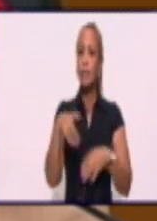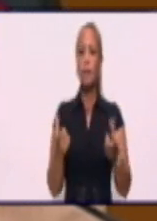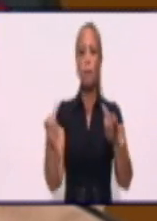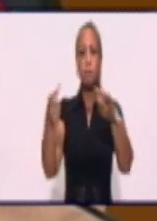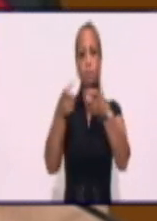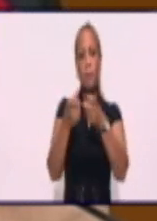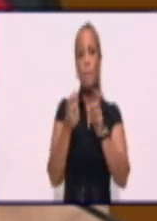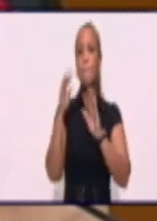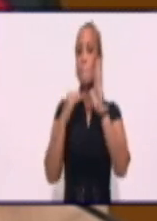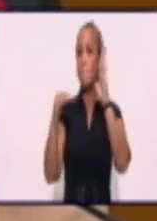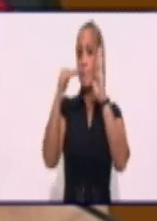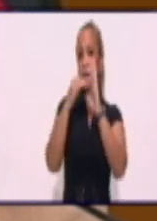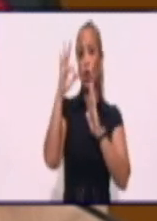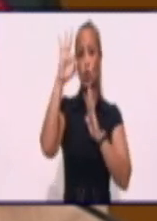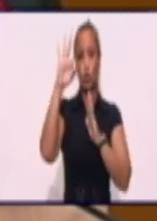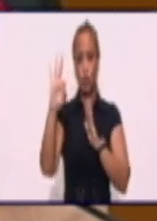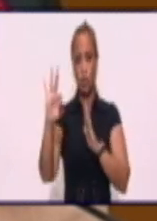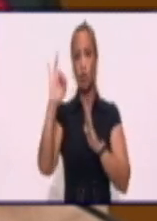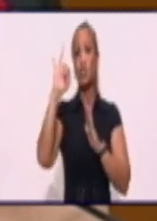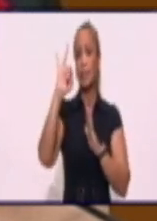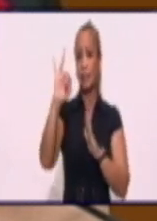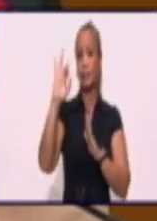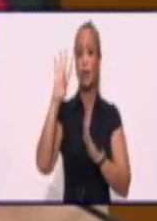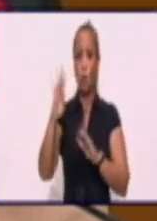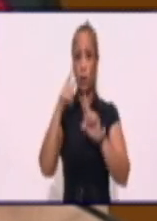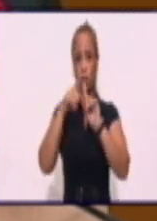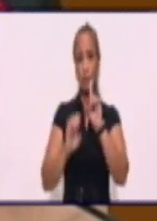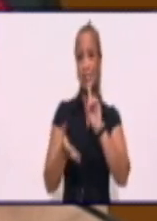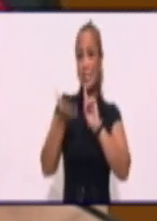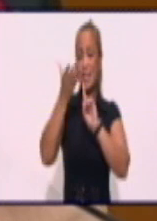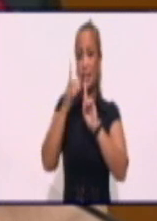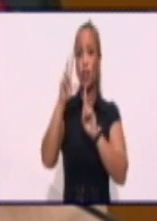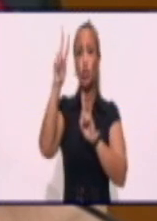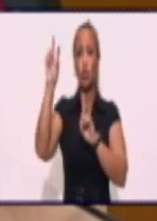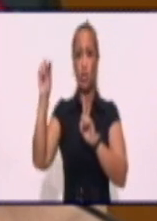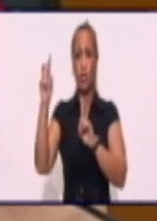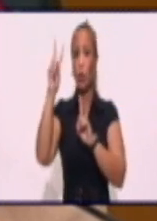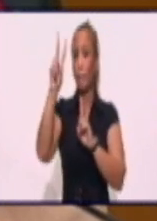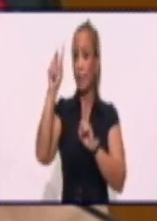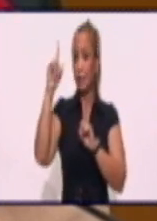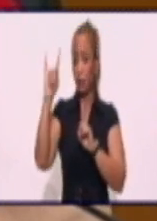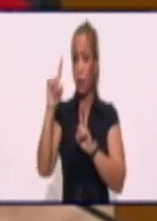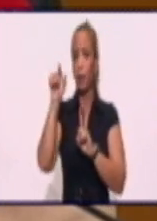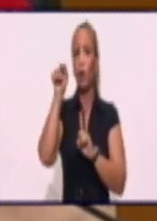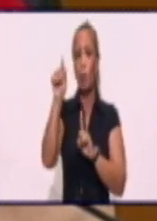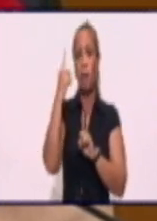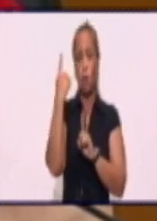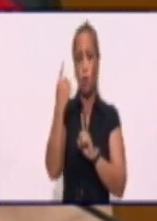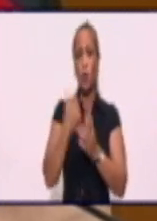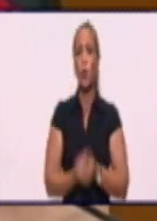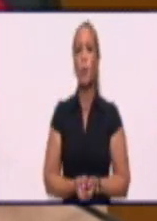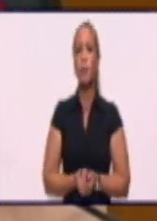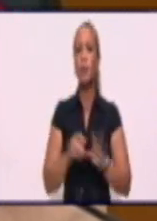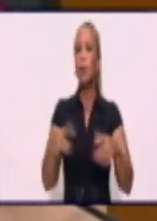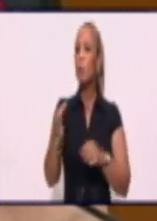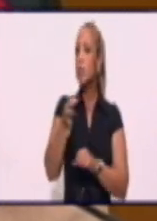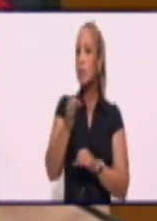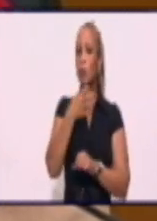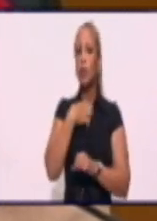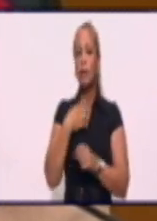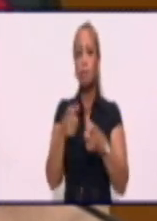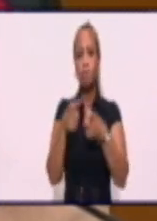ya 1.874 casos y tiene una tasa de incidencia de 229,1. Los municipios hoy que reportan